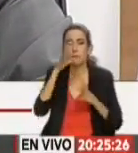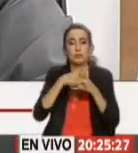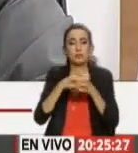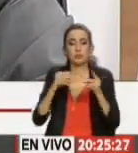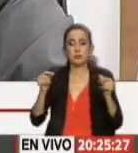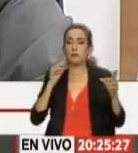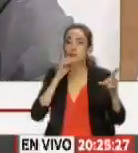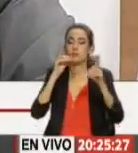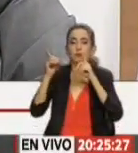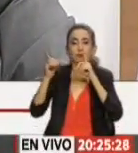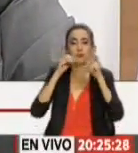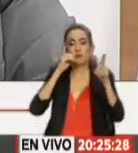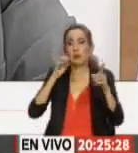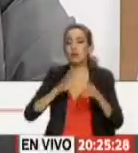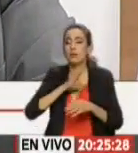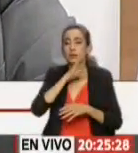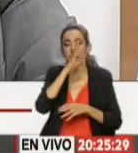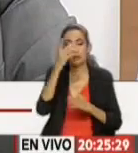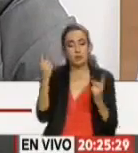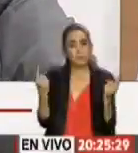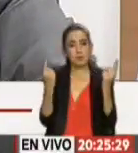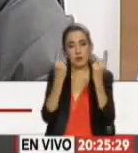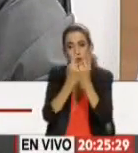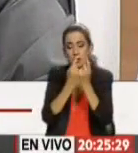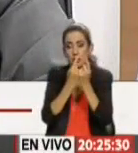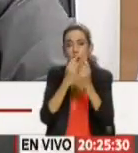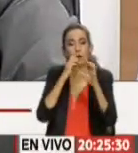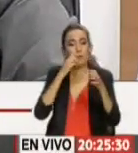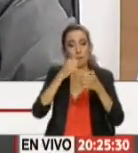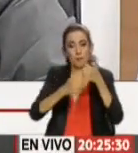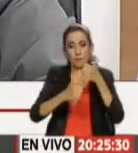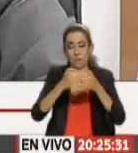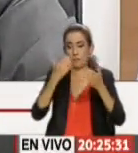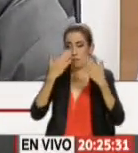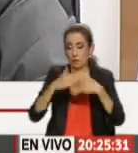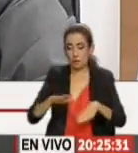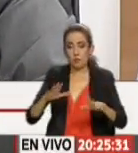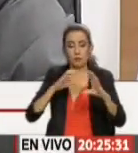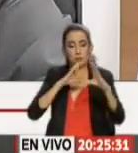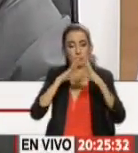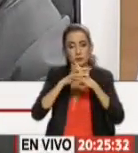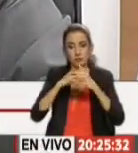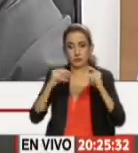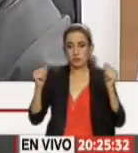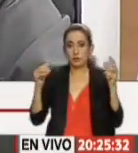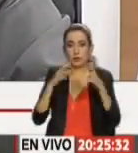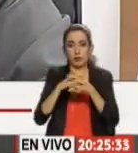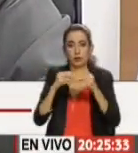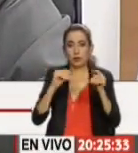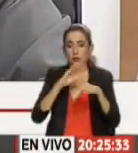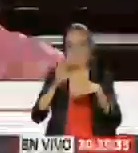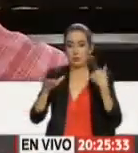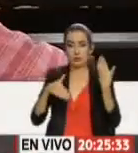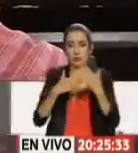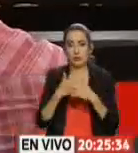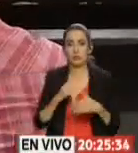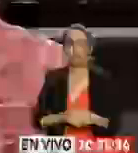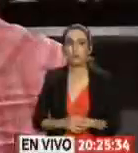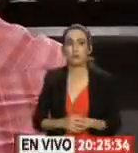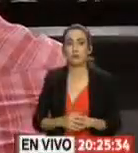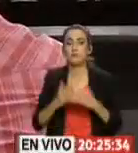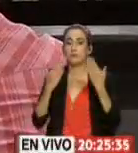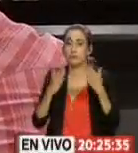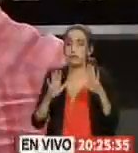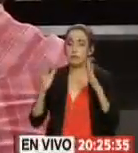dialogando, siempre se pueden enfrentar los problemas y no hay necesidad de enfrentarnos entre nosotros los ecuatorianos. De esta